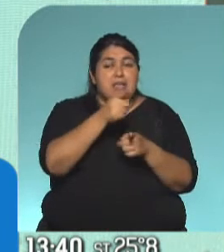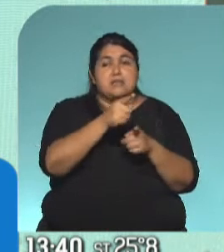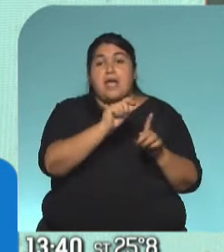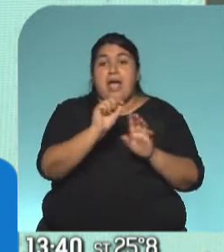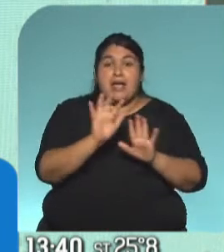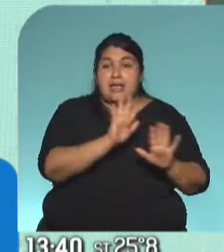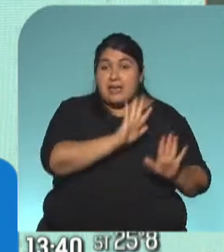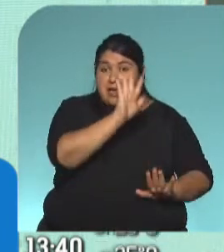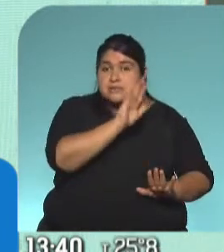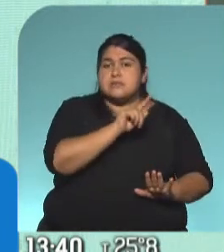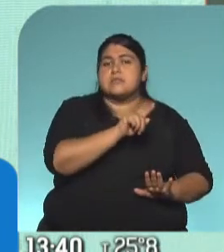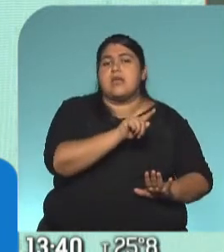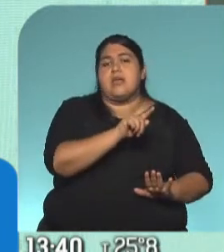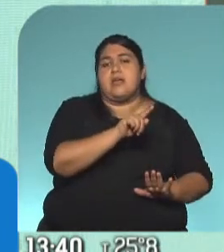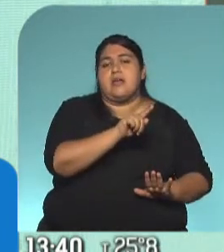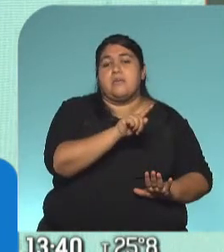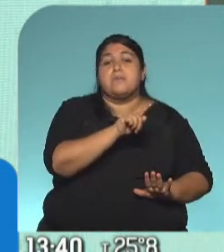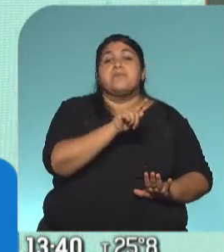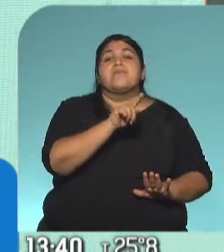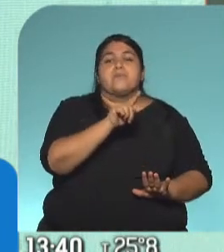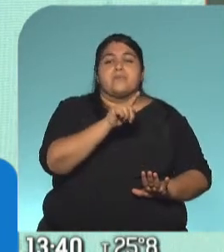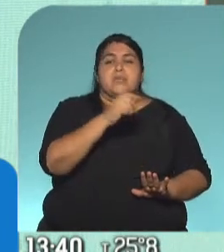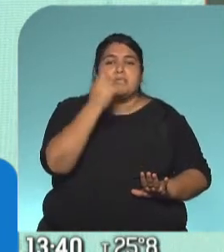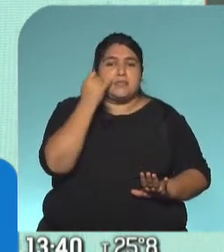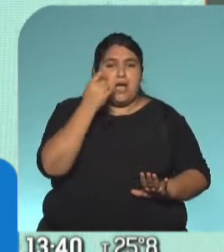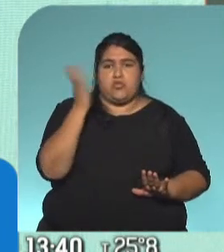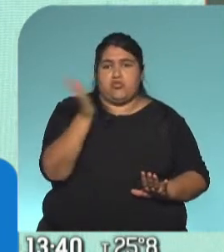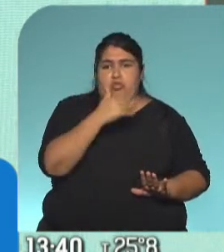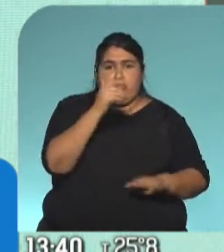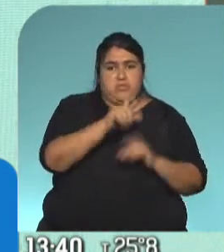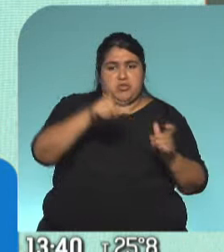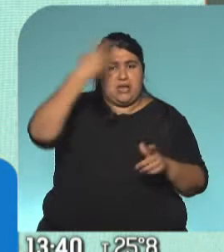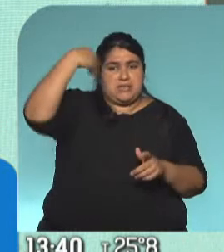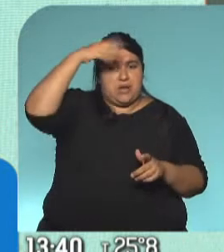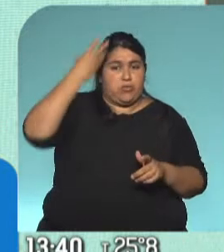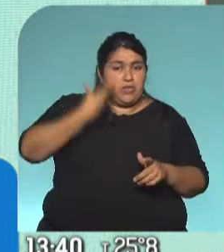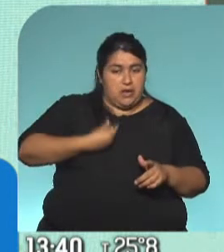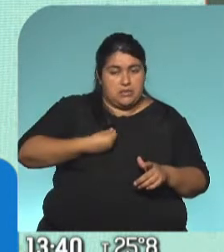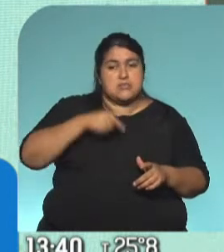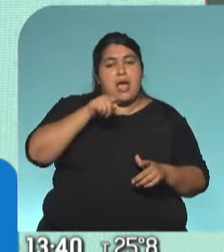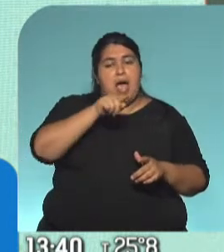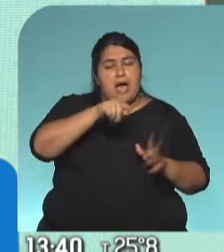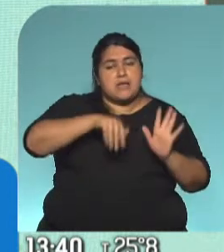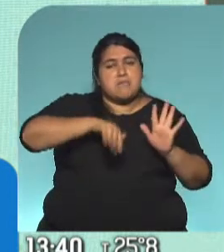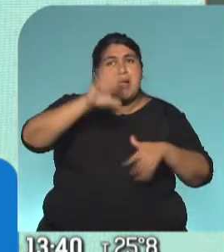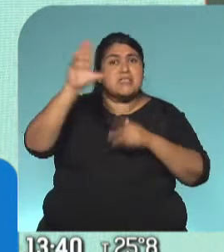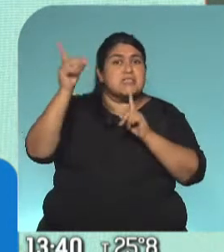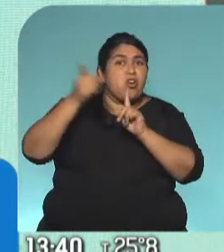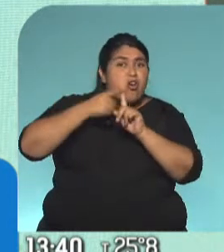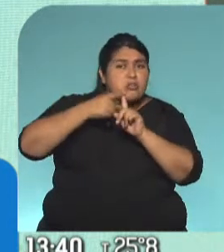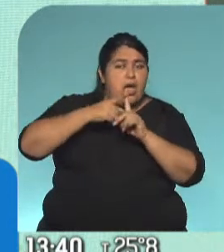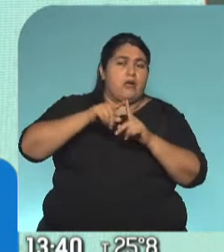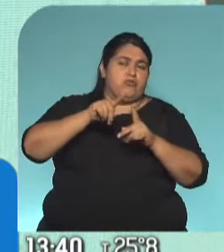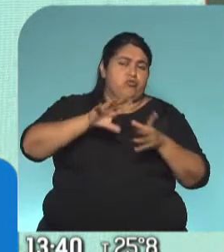Pentágono, además del líder de Al-Qaeda, Osama Bin Laden, eran saudíes. Y ahí también empieza a recrudecerse esos vínculos entre